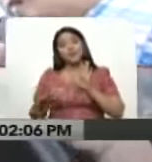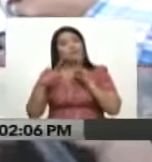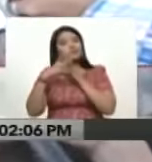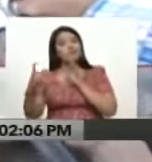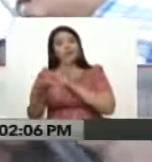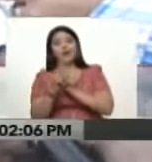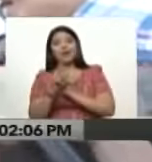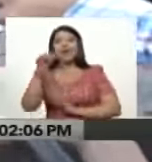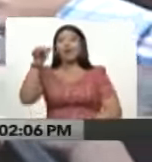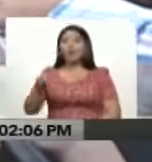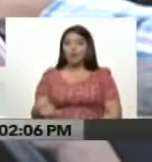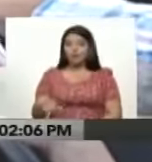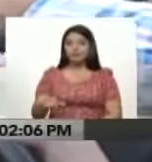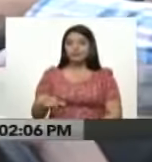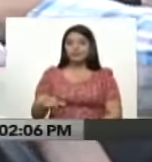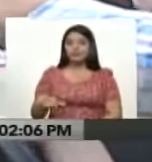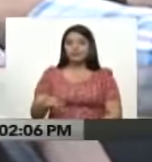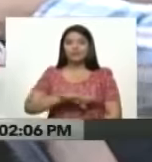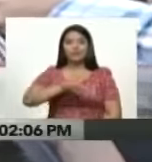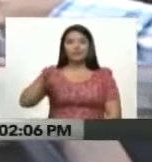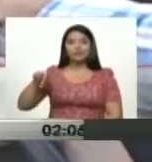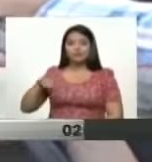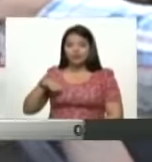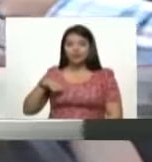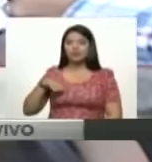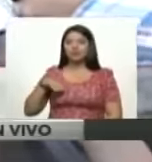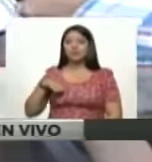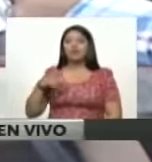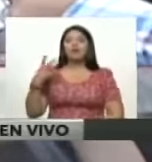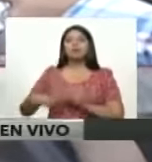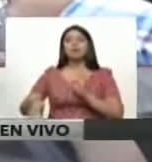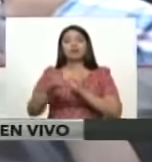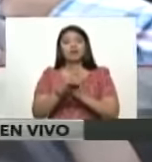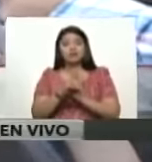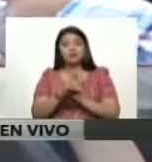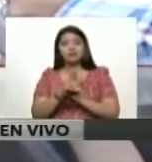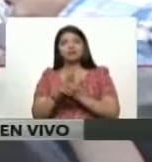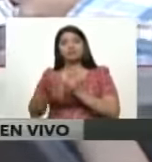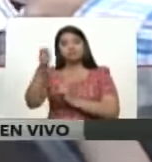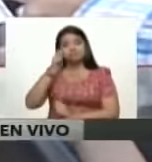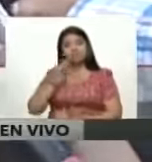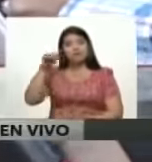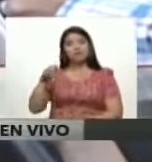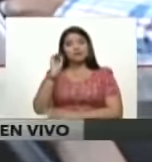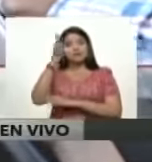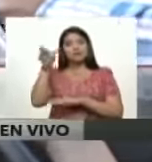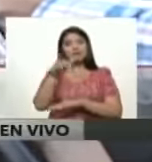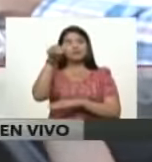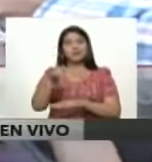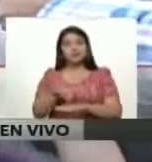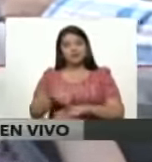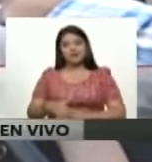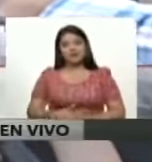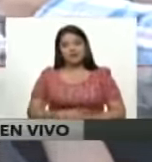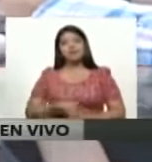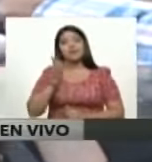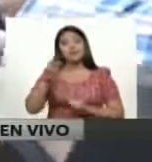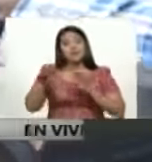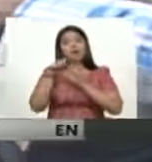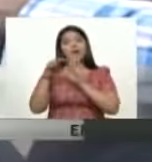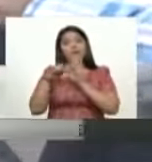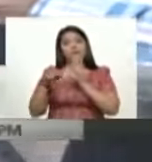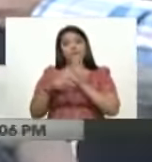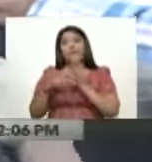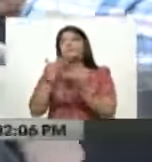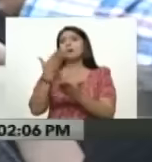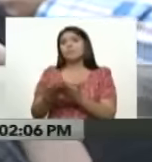eso hoy estamos haciendo uso del derecho que nos otorga esta Asamblea Nacional y el reglamento, bueno, para